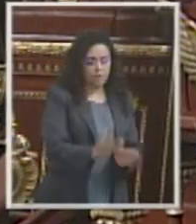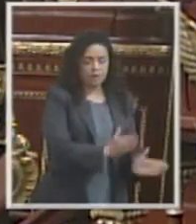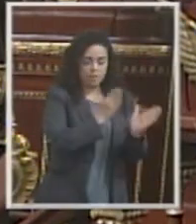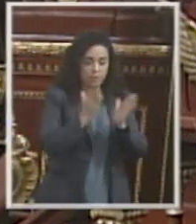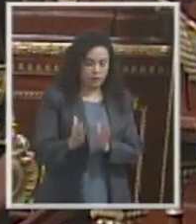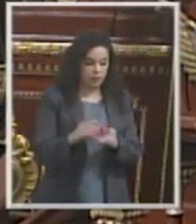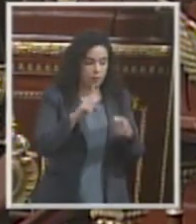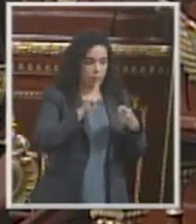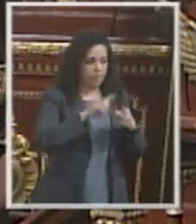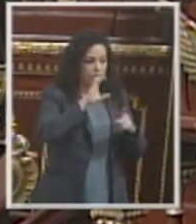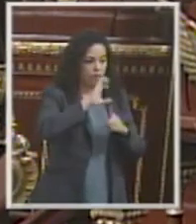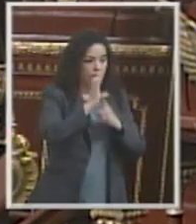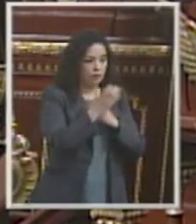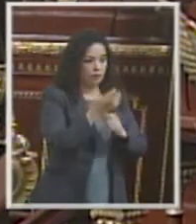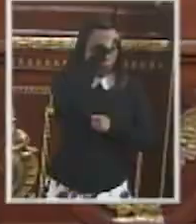congreso de la ciudad